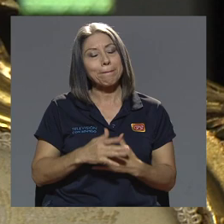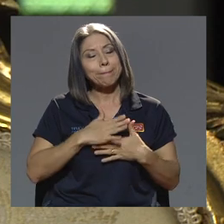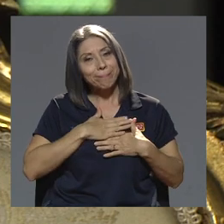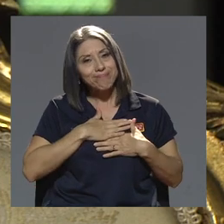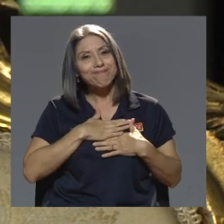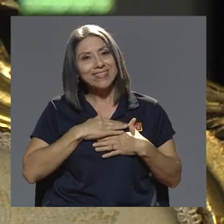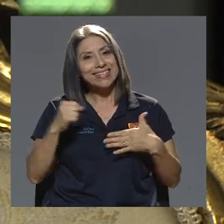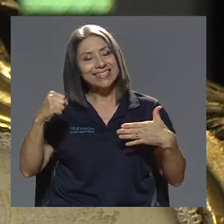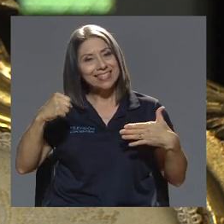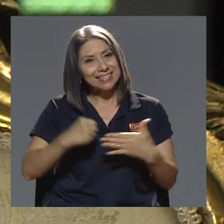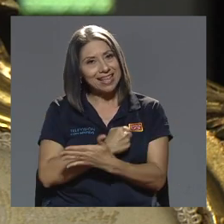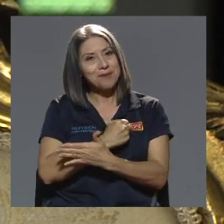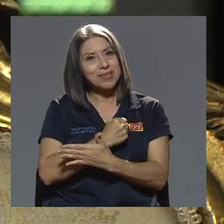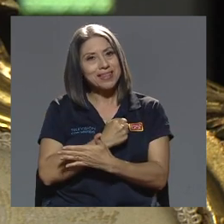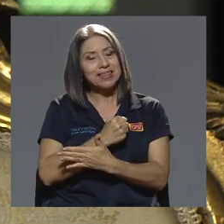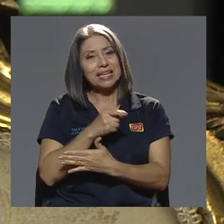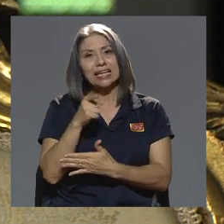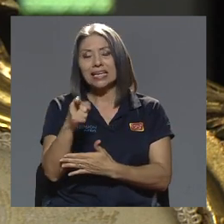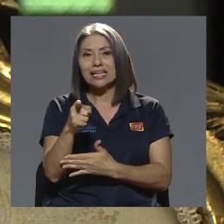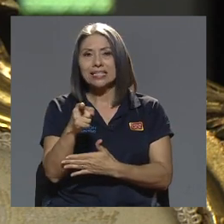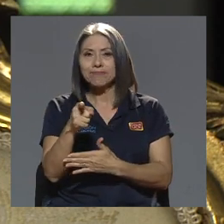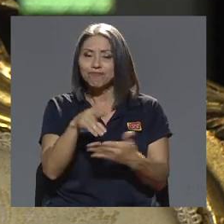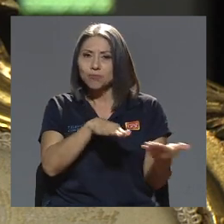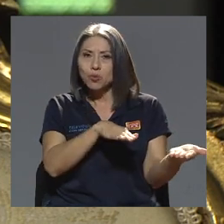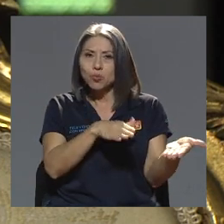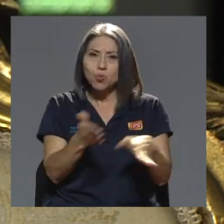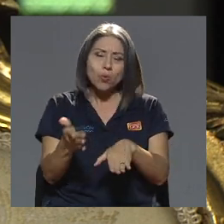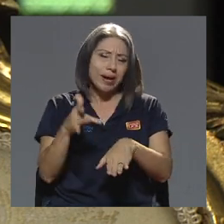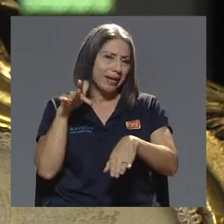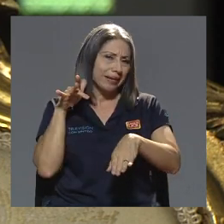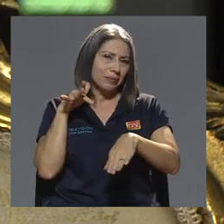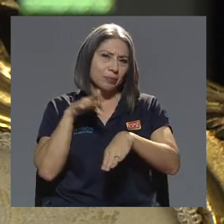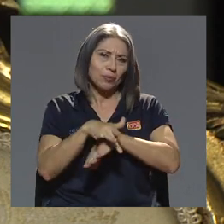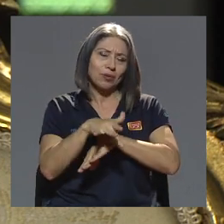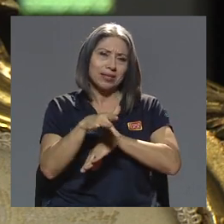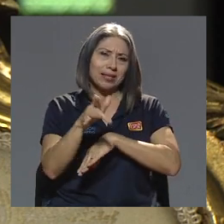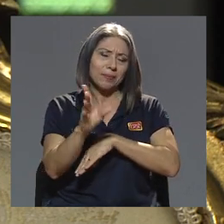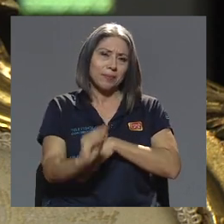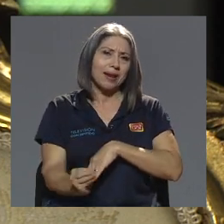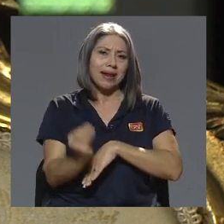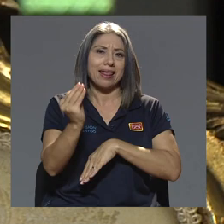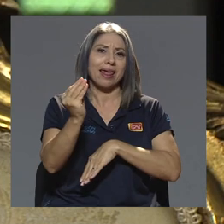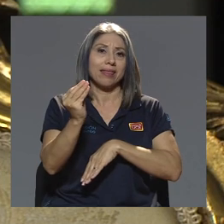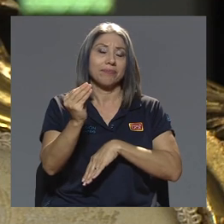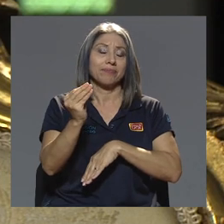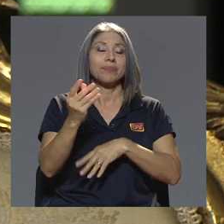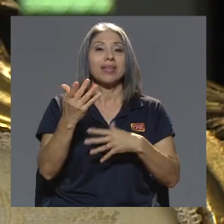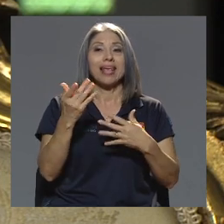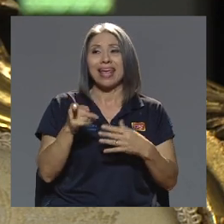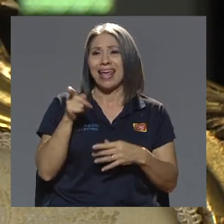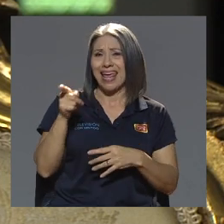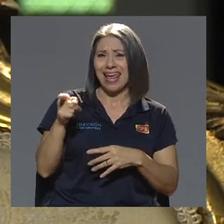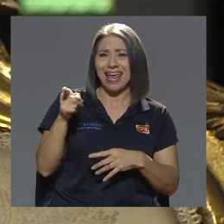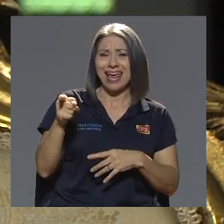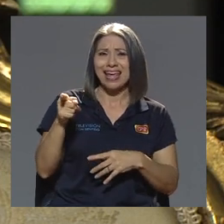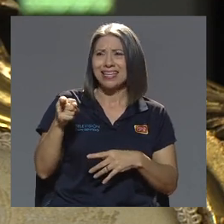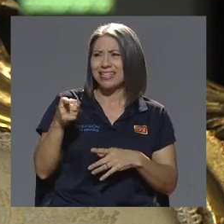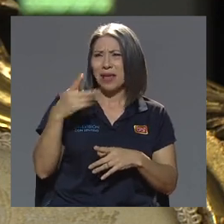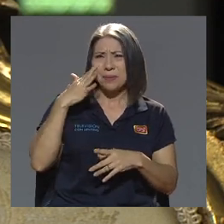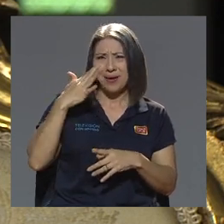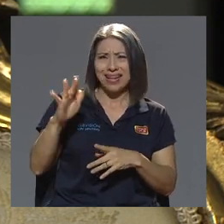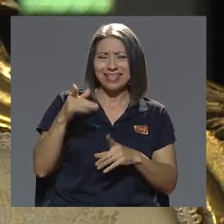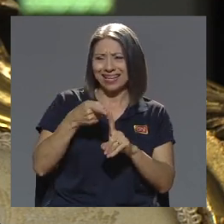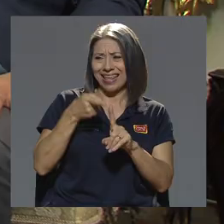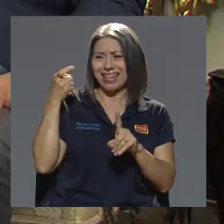Desgraciadamente Alejandra muere a muy temprana edad en un accidente. Ella venía, parece que venía de la universidad,